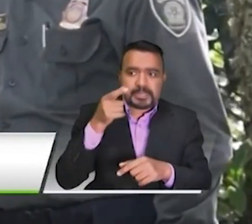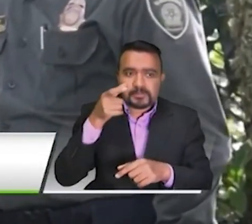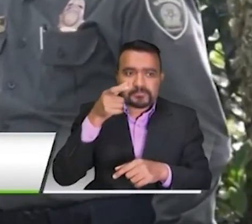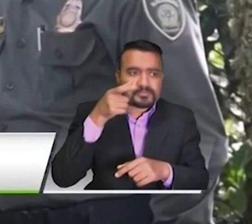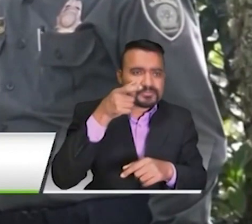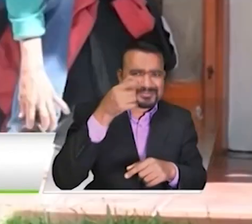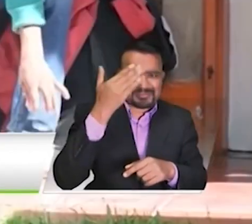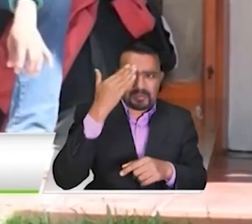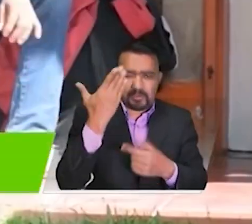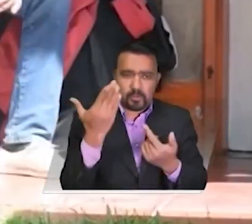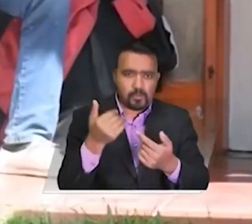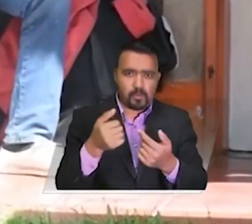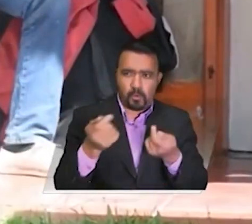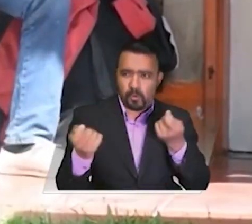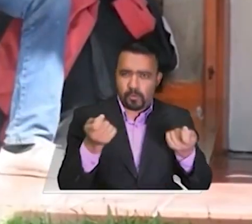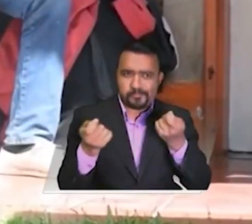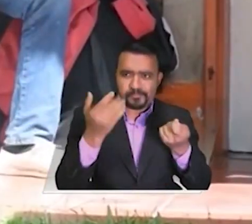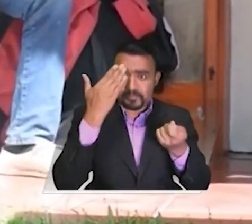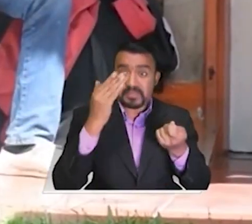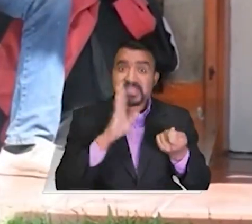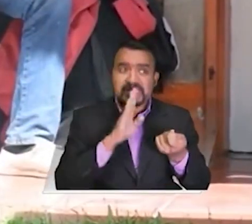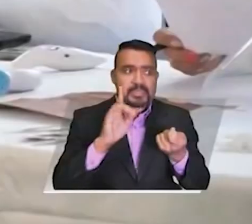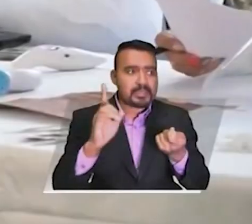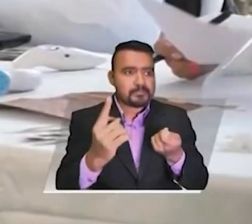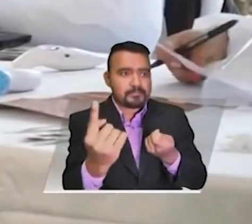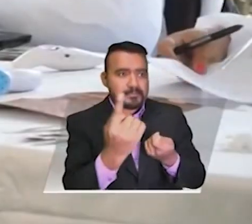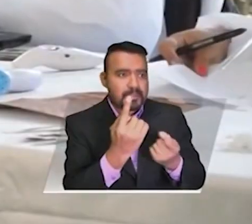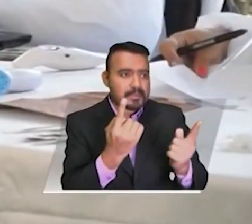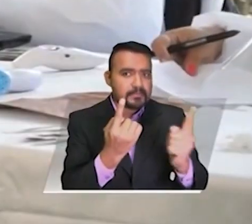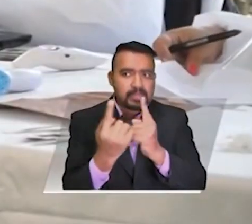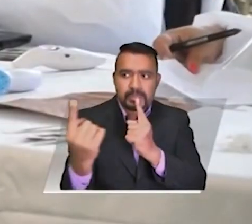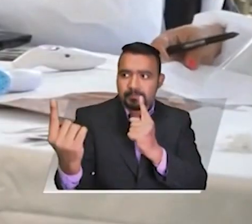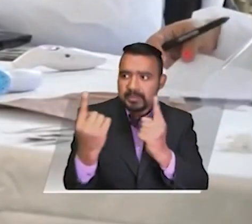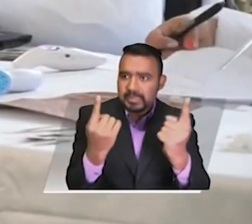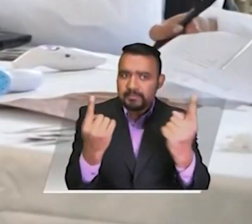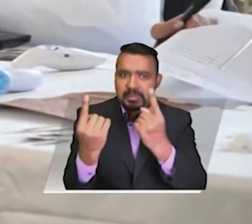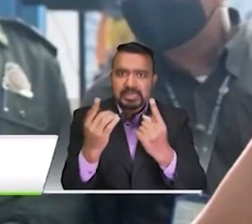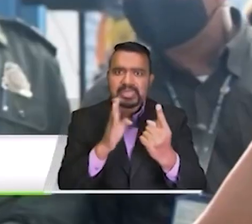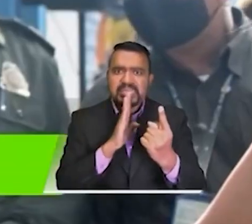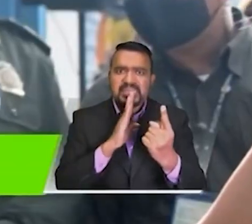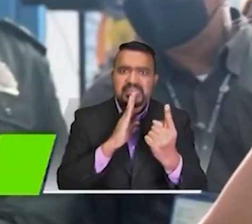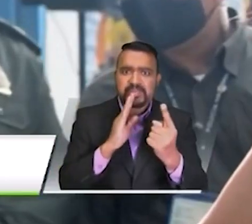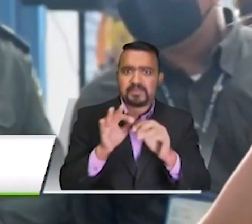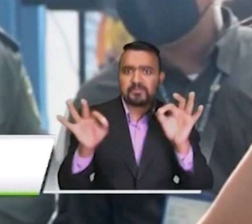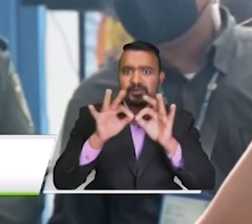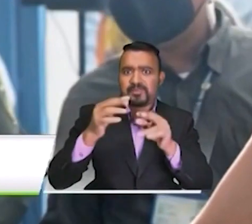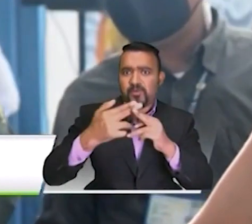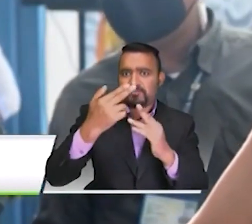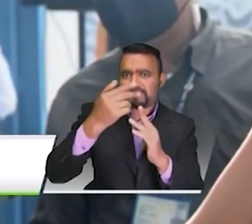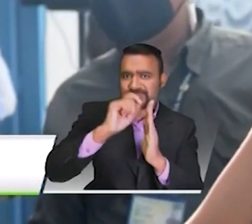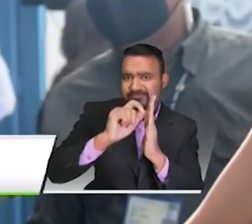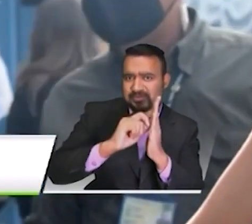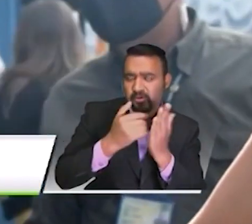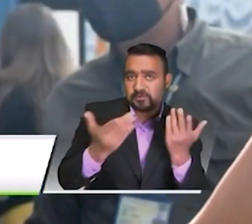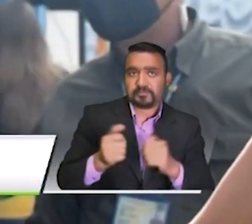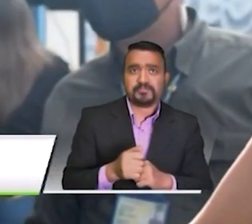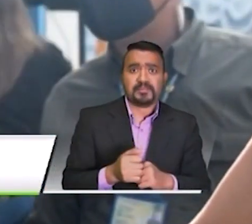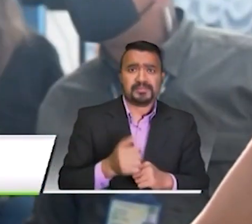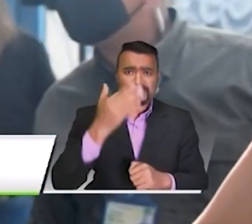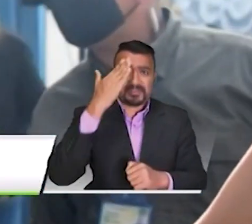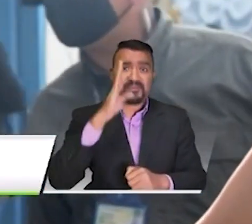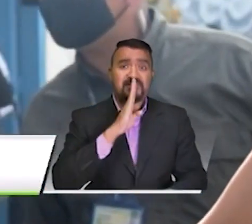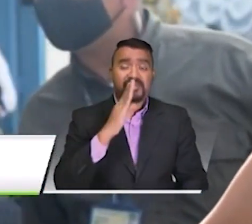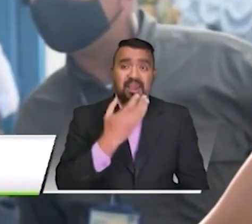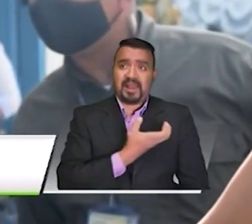los respectivos controles de quienes ingresan a estos municipios. Hablamos con todos los alcaldes, el balance es muy positivo, yo